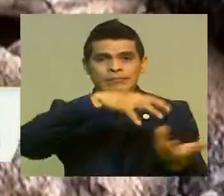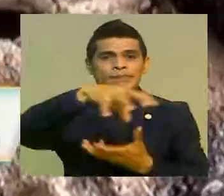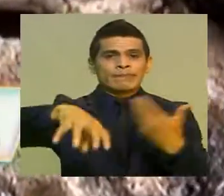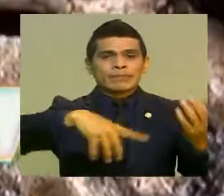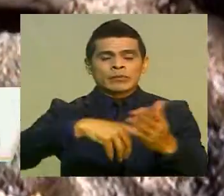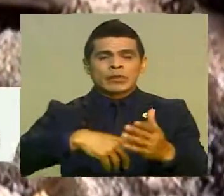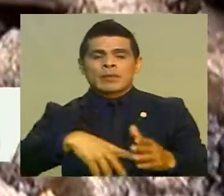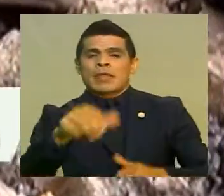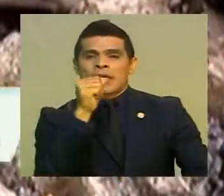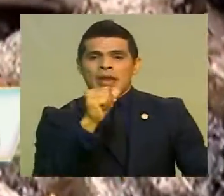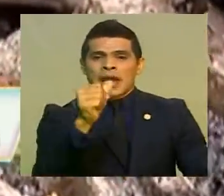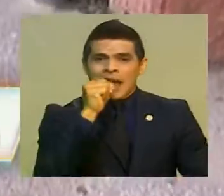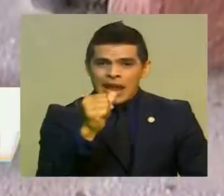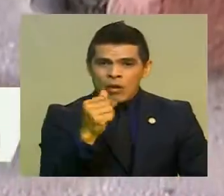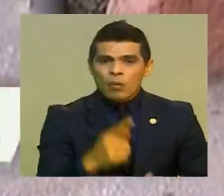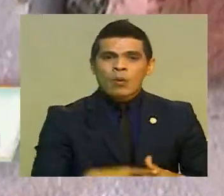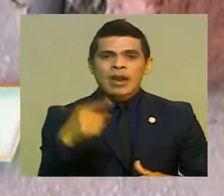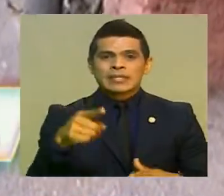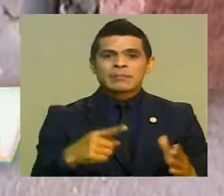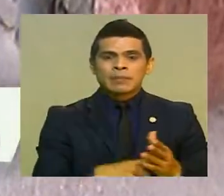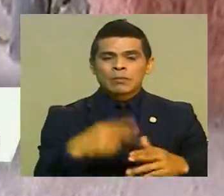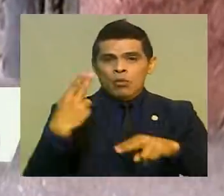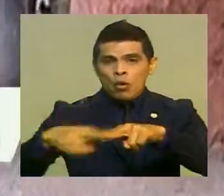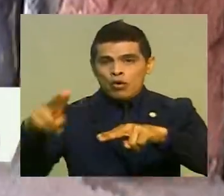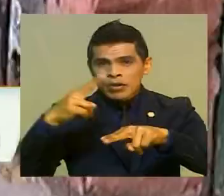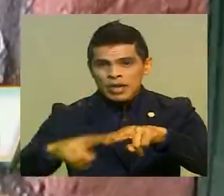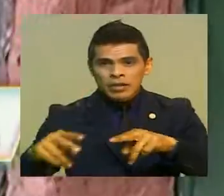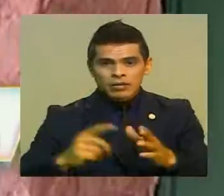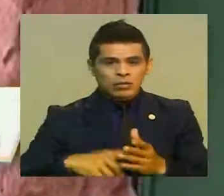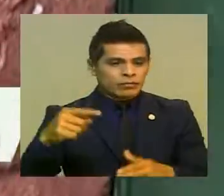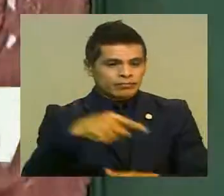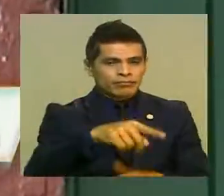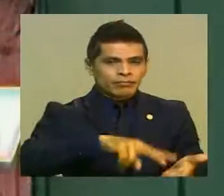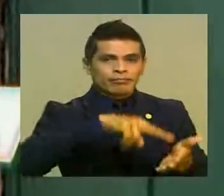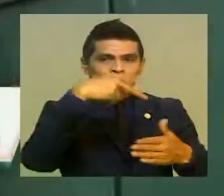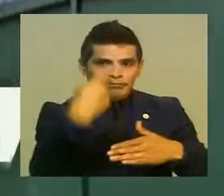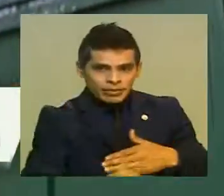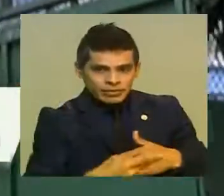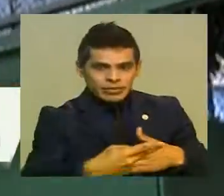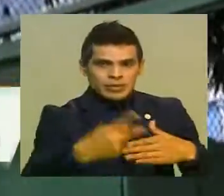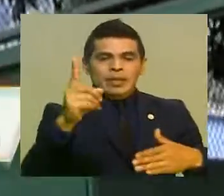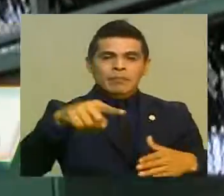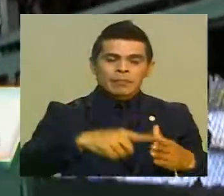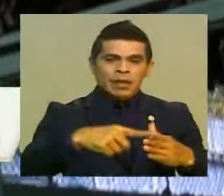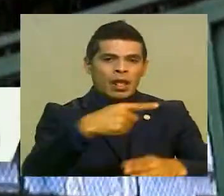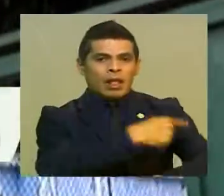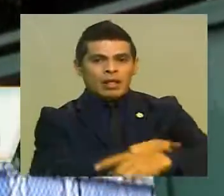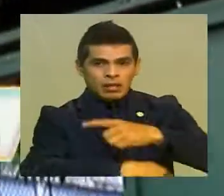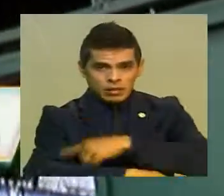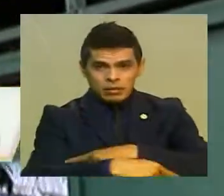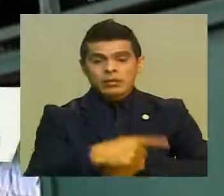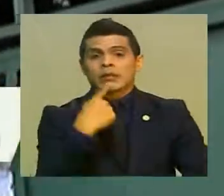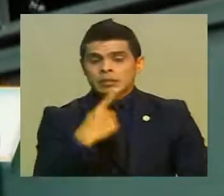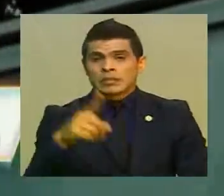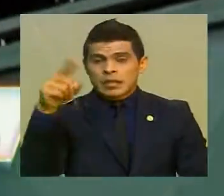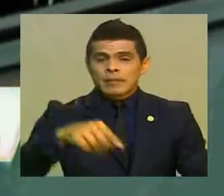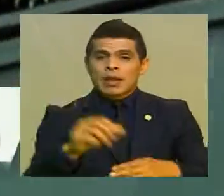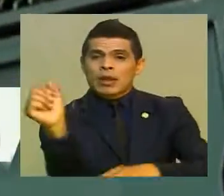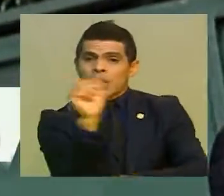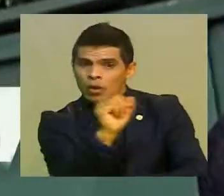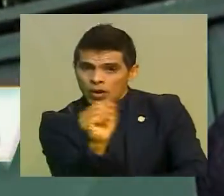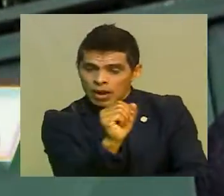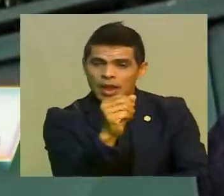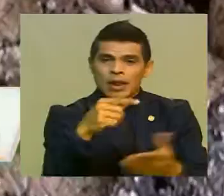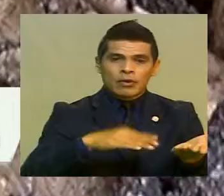bote de agua se han caído niños y representantes ocasionándole daños físicos los carros pasan y